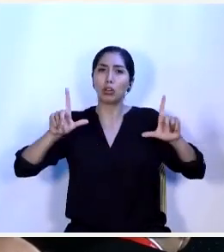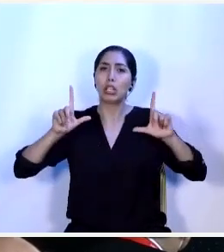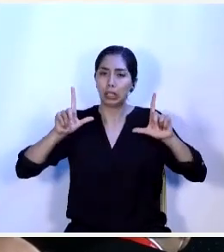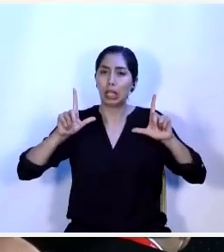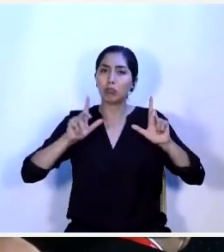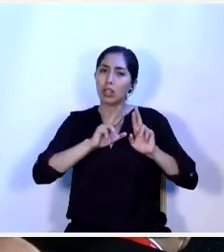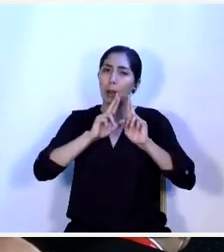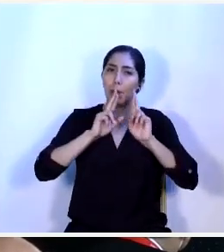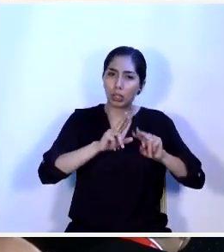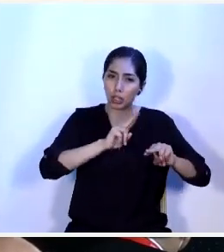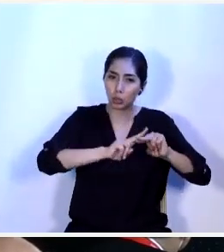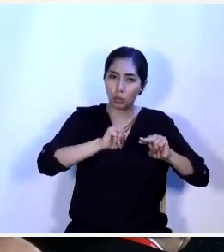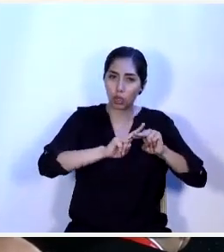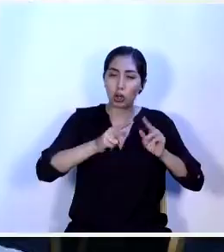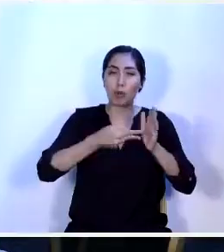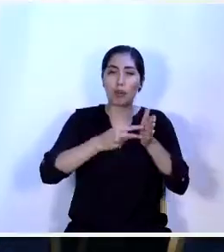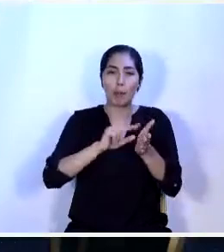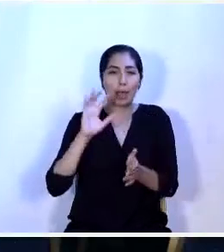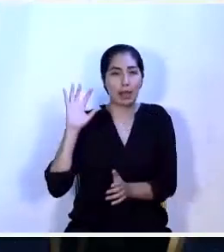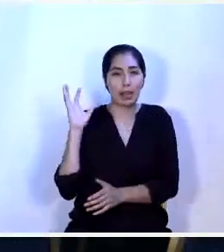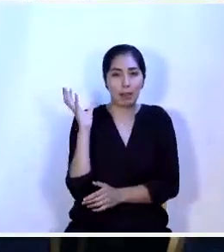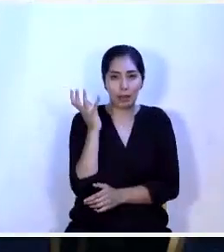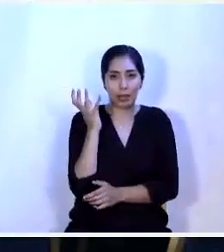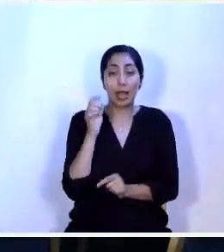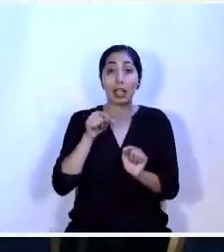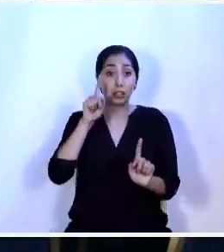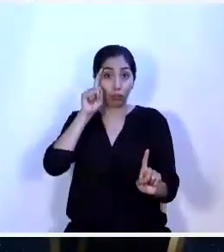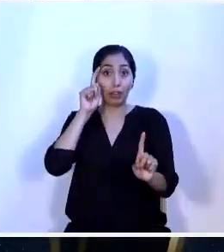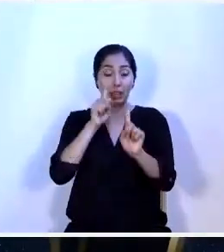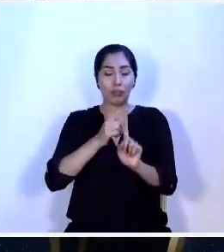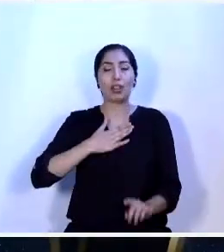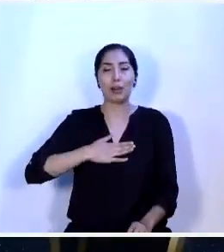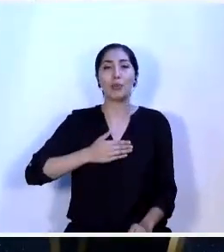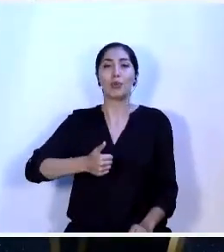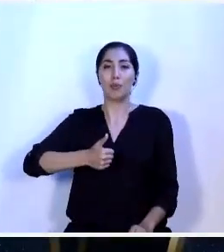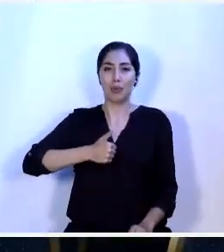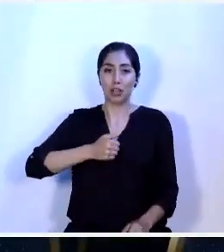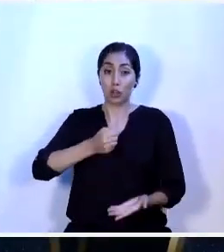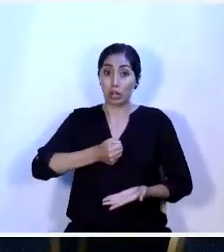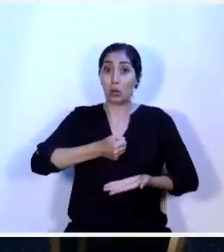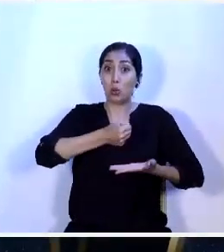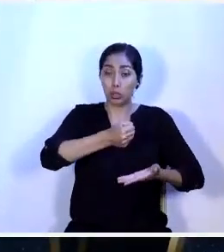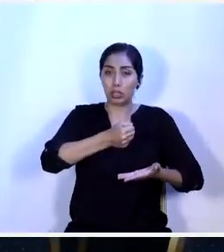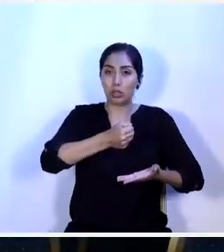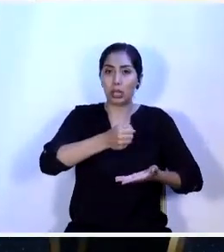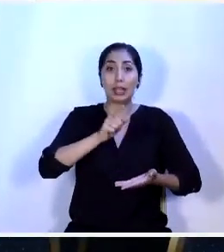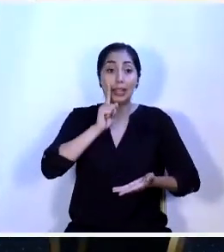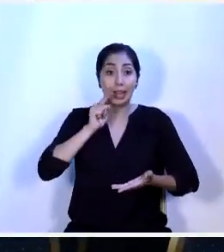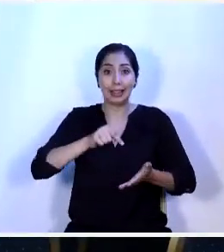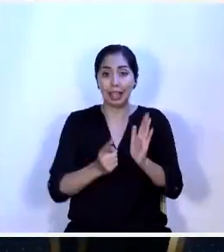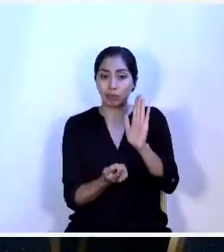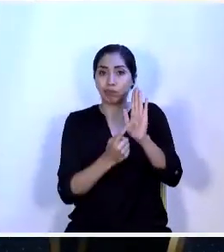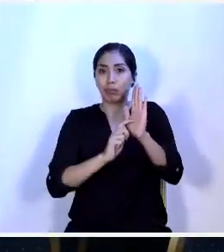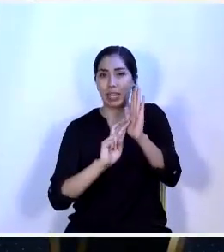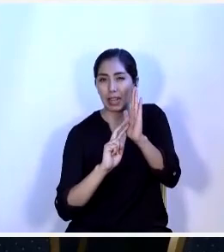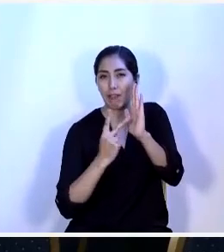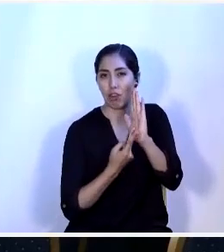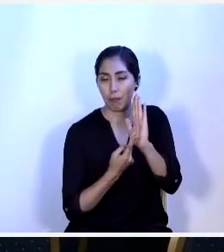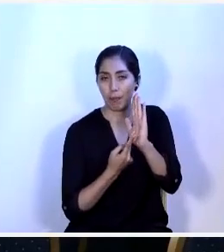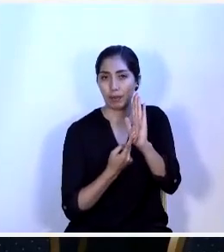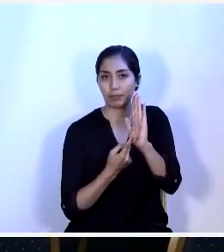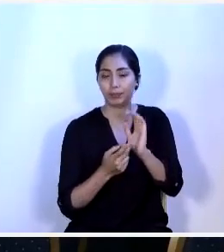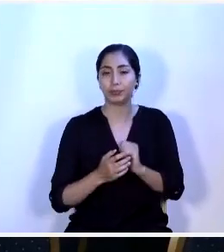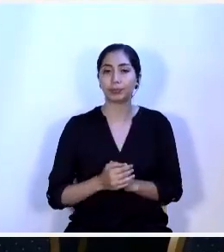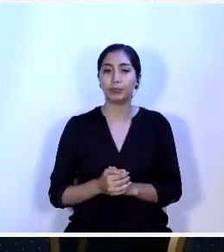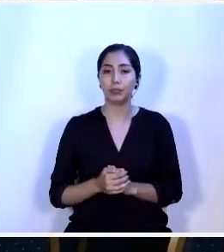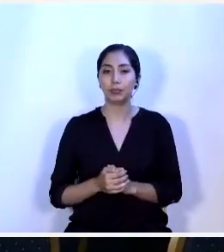climática. Esos son los objetivos que buscaremos cumplir con los recursos adicionales que pretende recaudar esta reforma tributaria. Proponemos avanzar